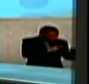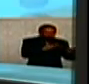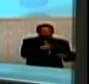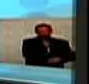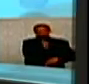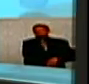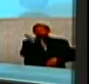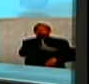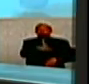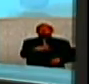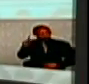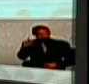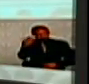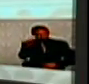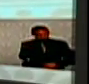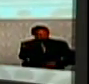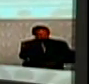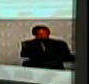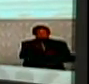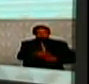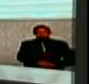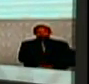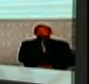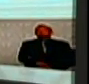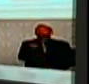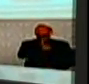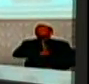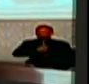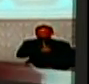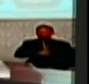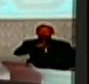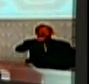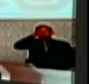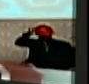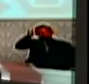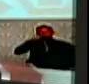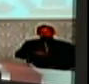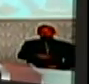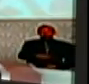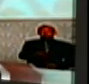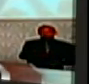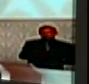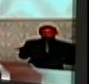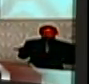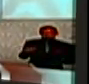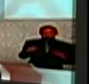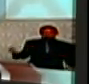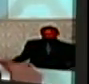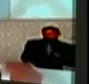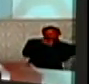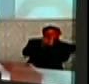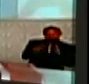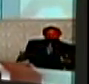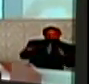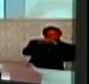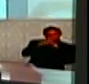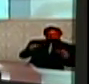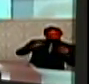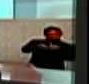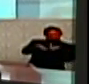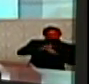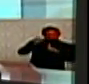su look, como se dice ahora, de su rutina. El señor Imperial, le dije, pues no me voy de negro, camisa amarillita, sin